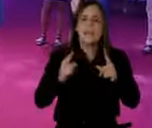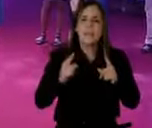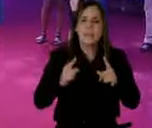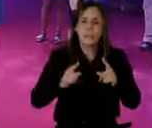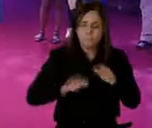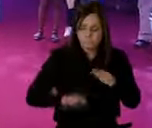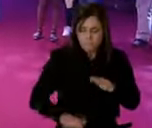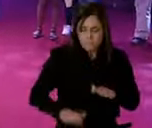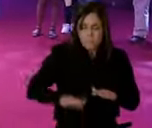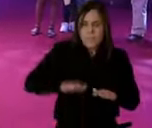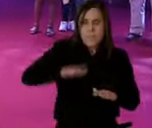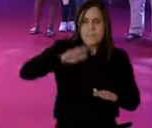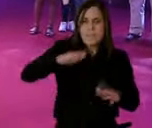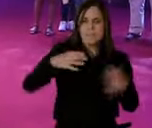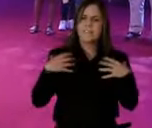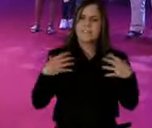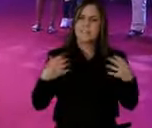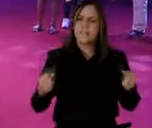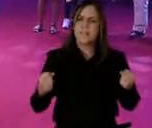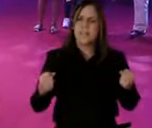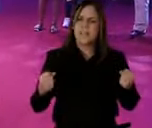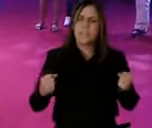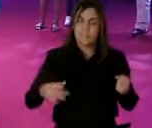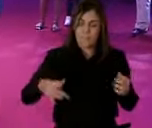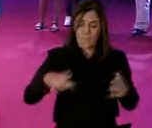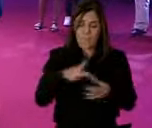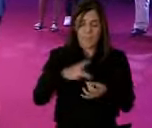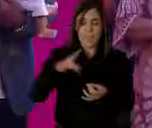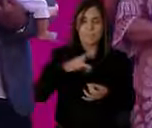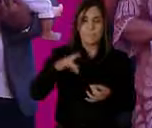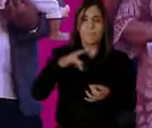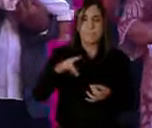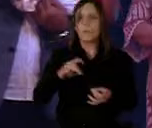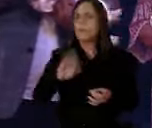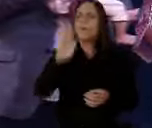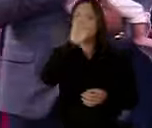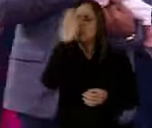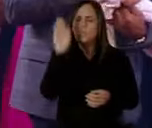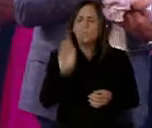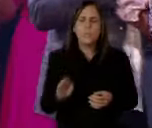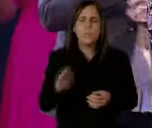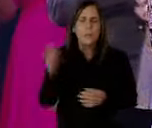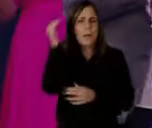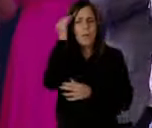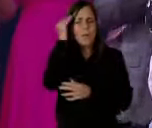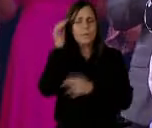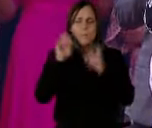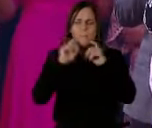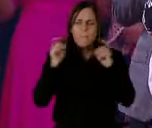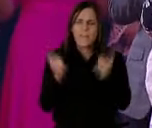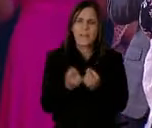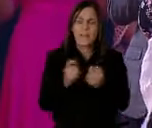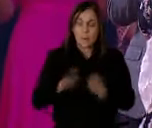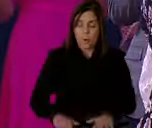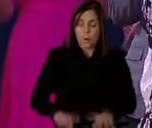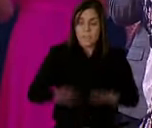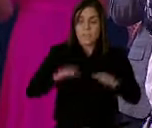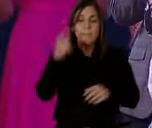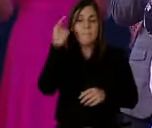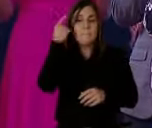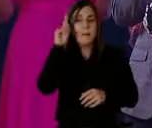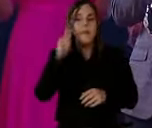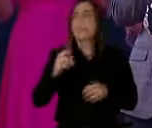para la gloria de tu nombre, Señor. Que nunca conocerán el pecado, sino que crecerán para servirte, Señor, todos los días de su vida.